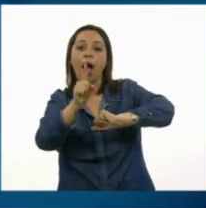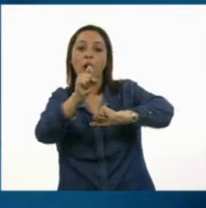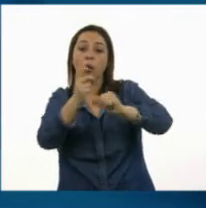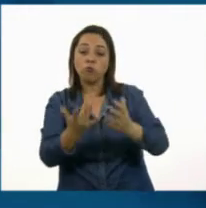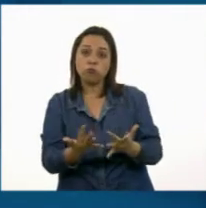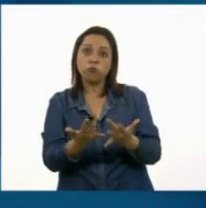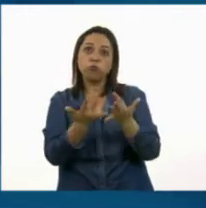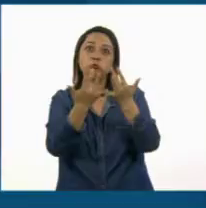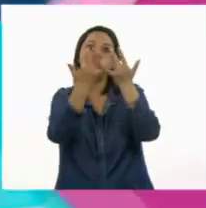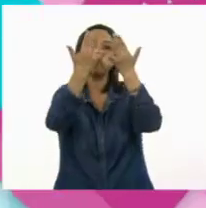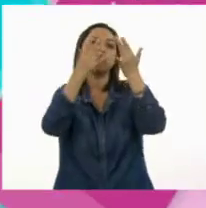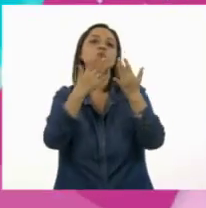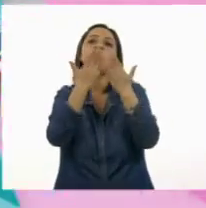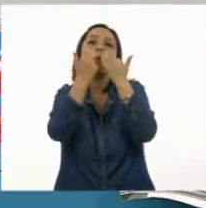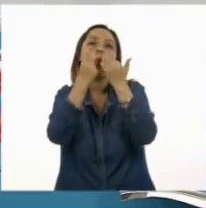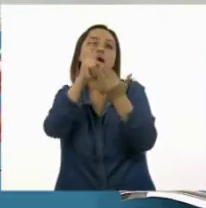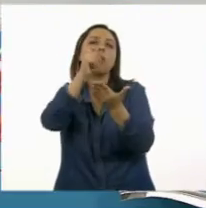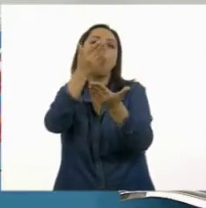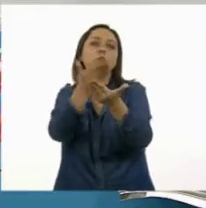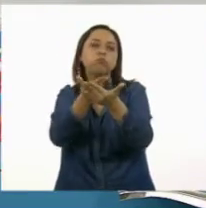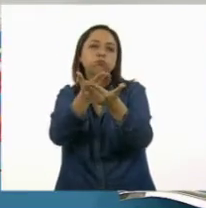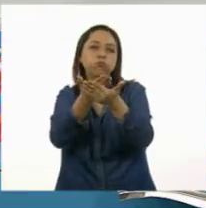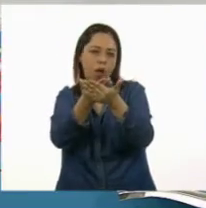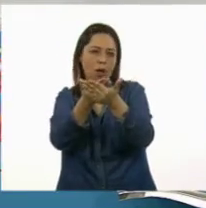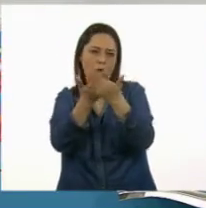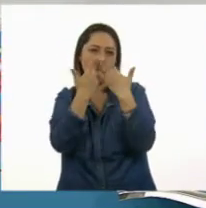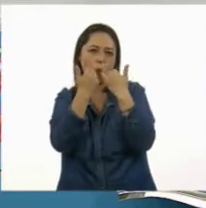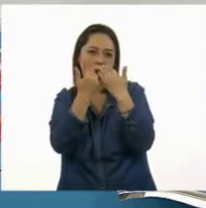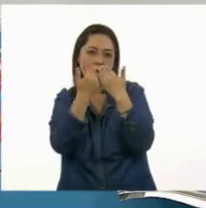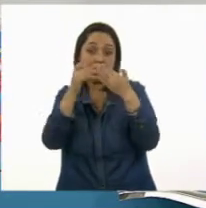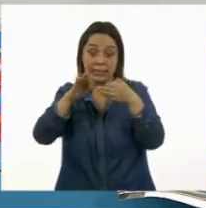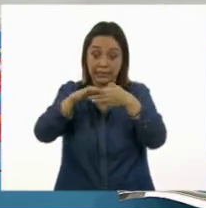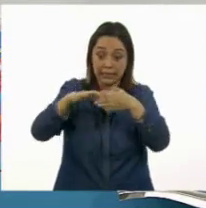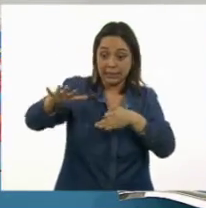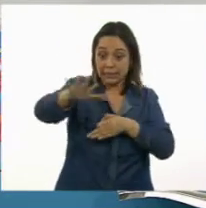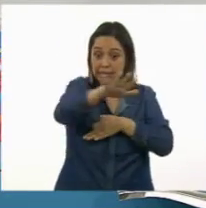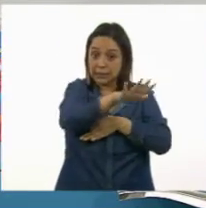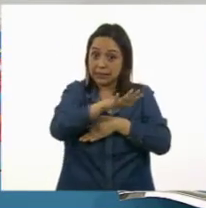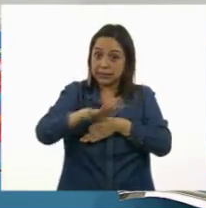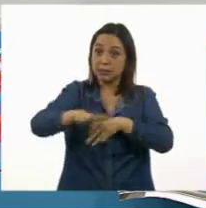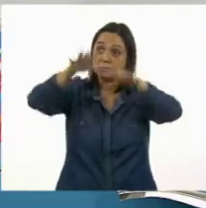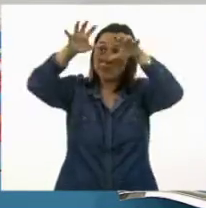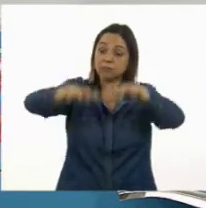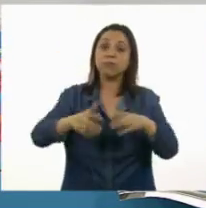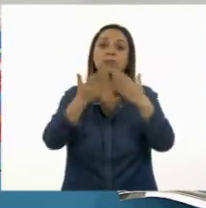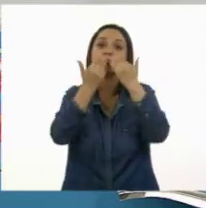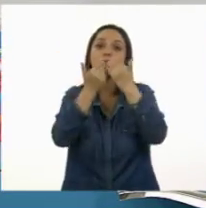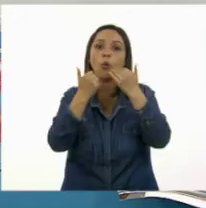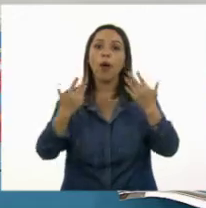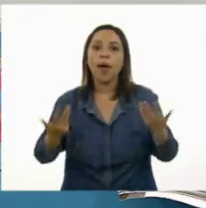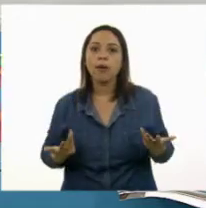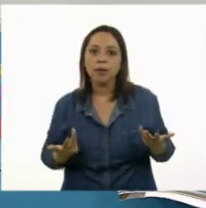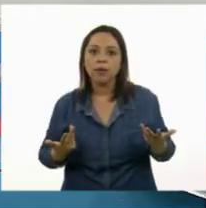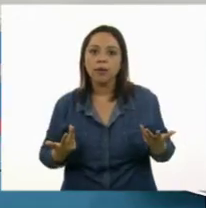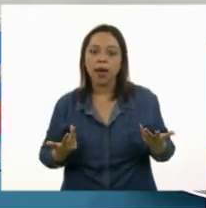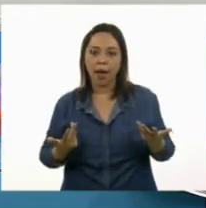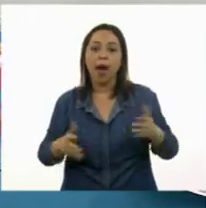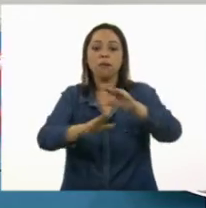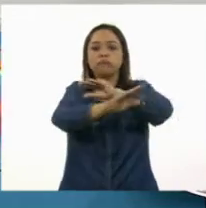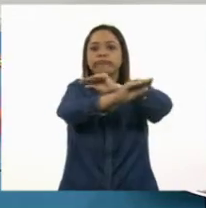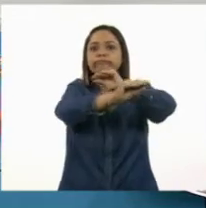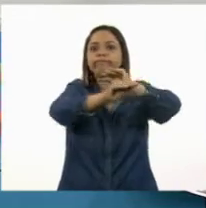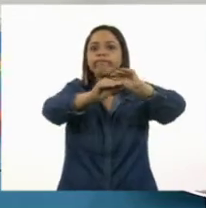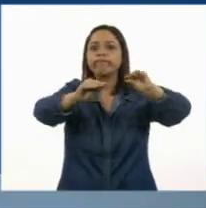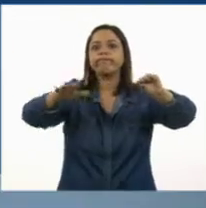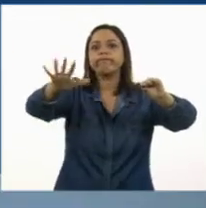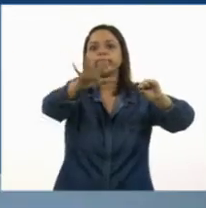hay humedad o muy poca, por lo que en estas zonas cercanas no se producen lluvias y las regiones son desérticas.